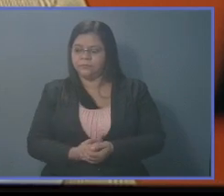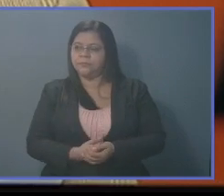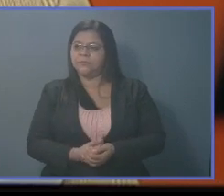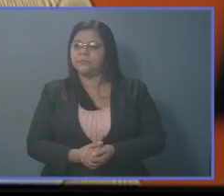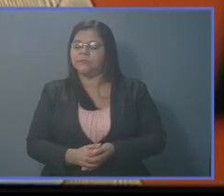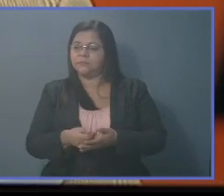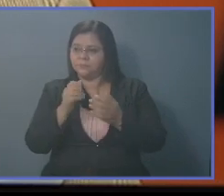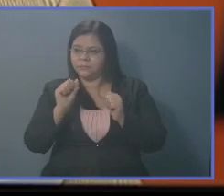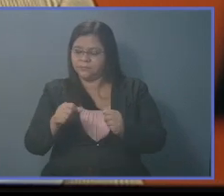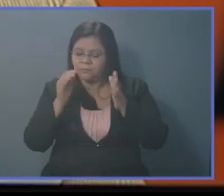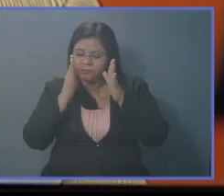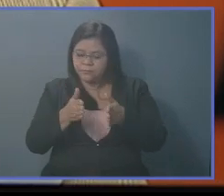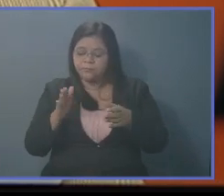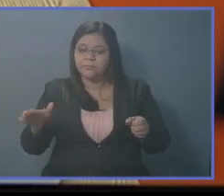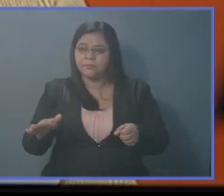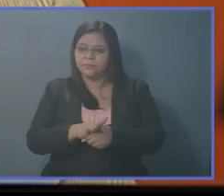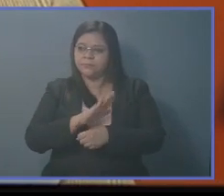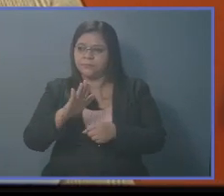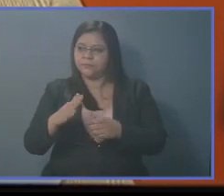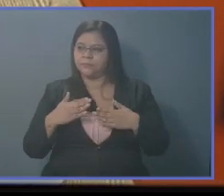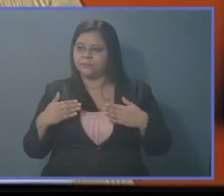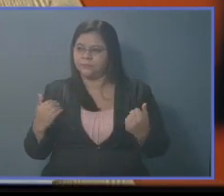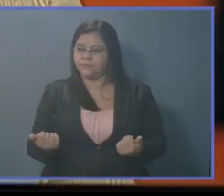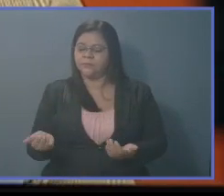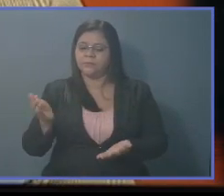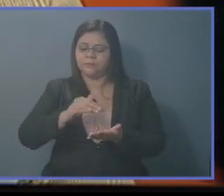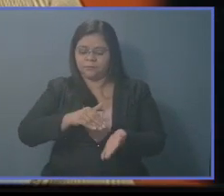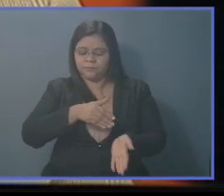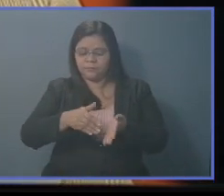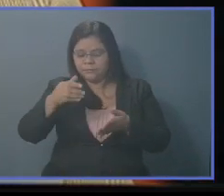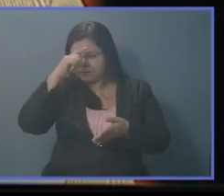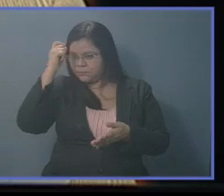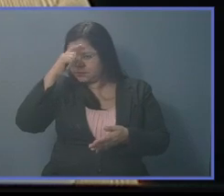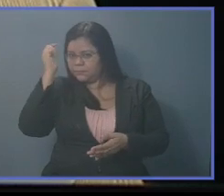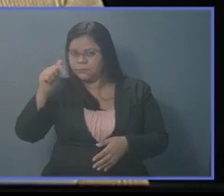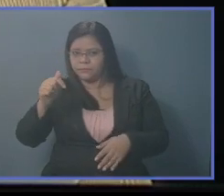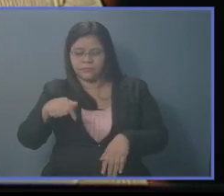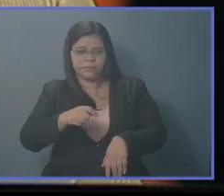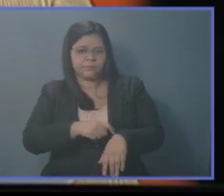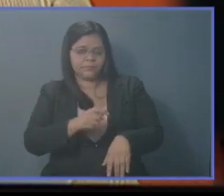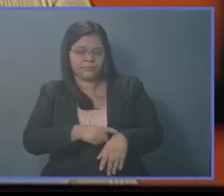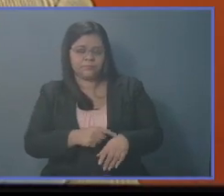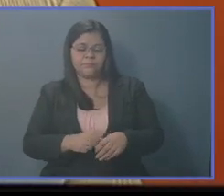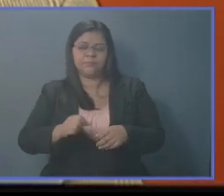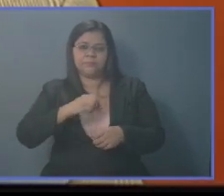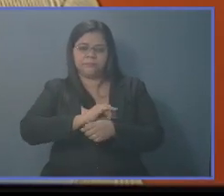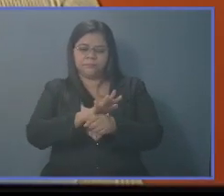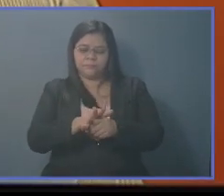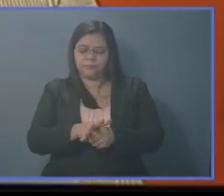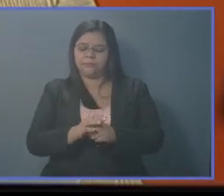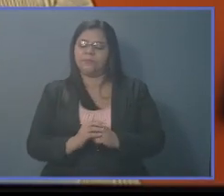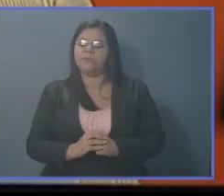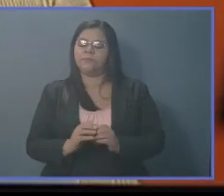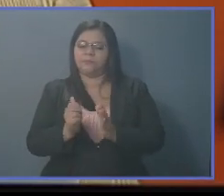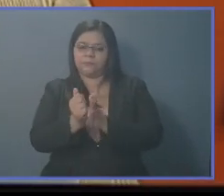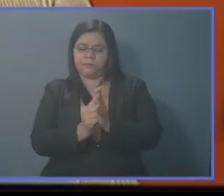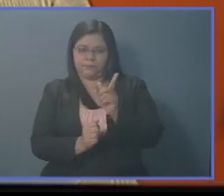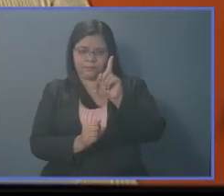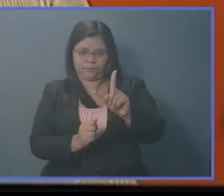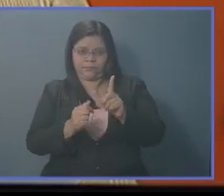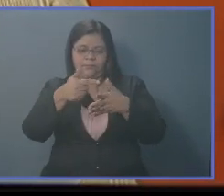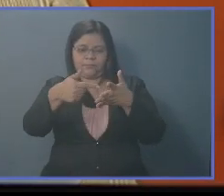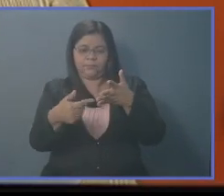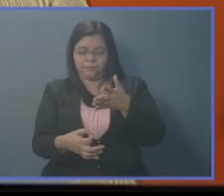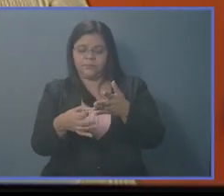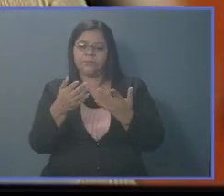Salud y la reanudación de labores en el marco de la pandemia por COVID-19. Objeto. Artículo 1. La presente ley tiene por